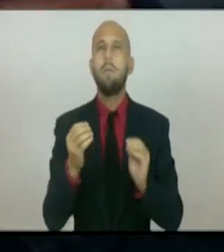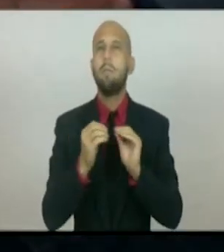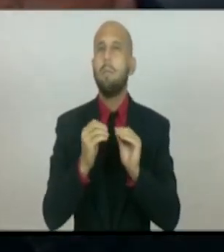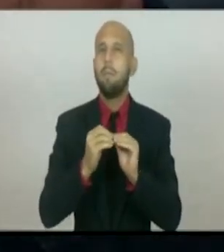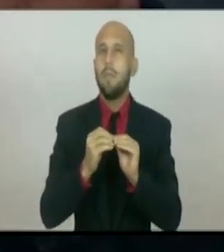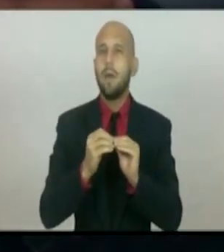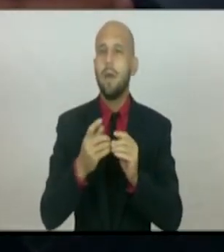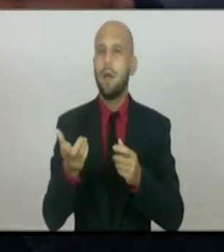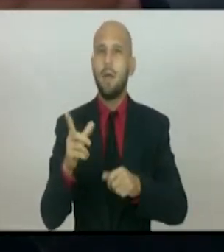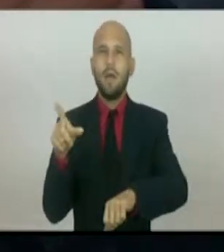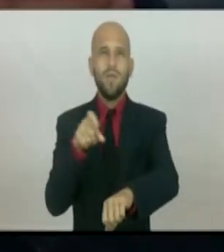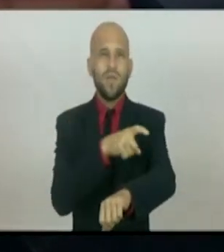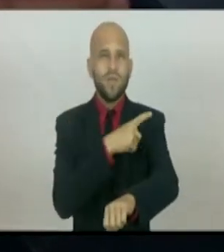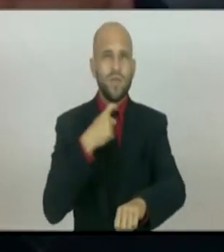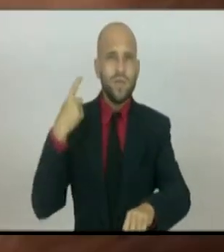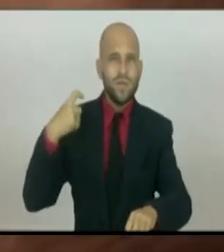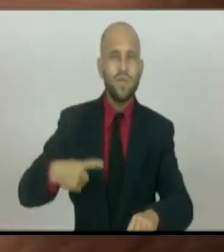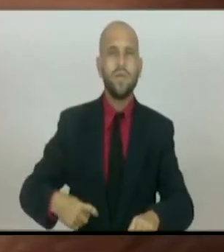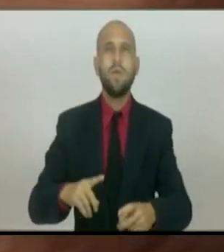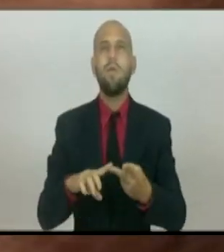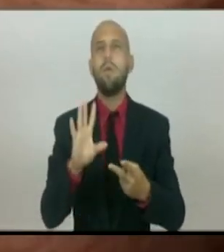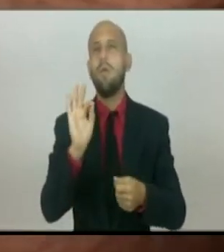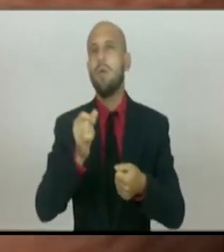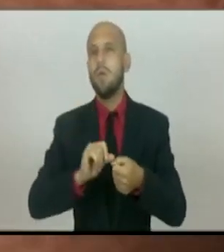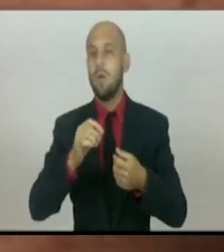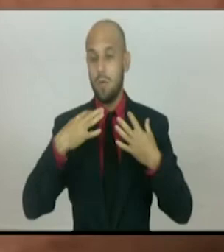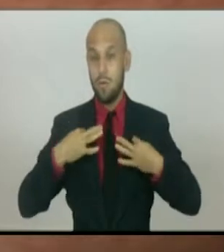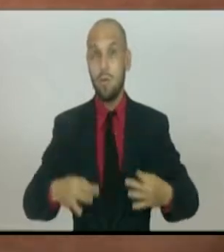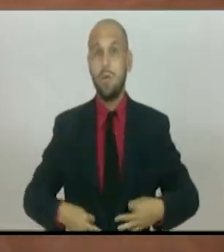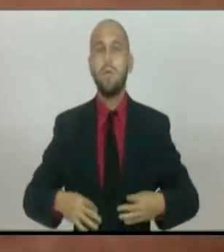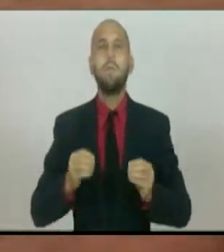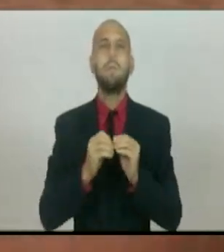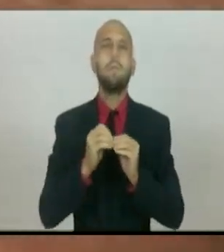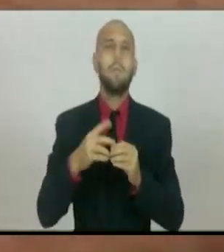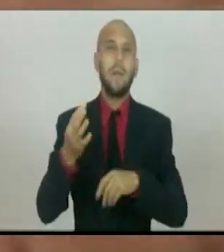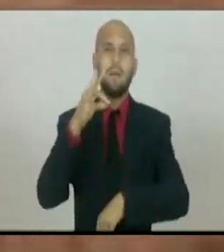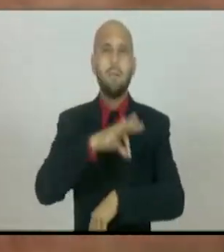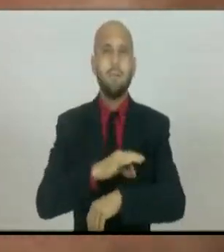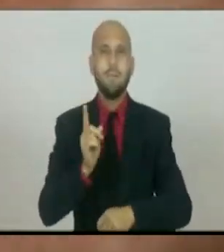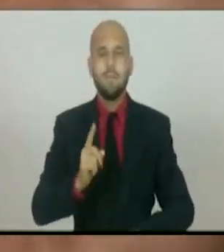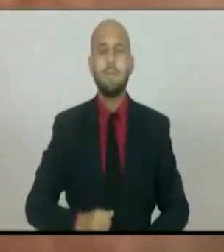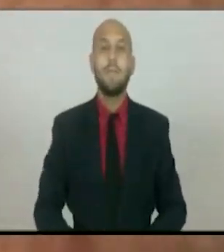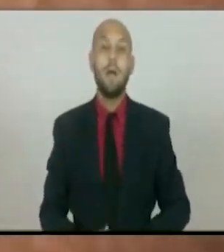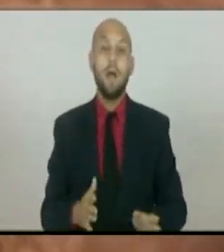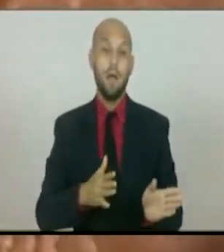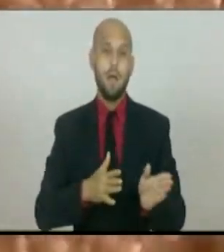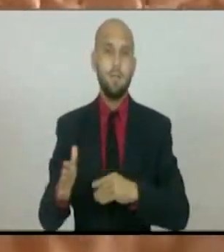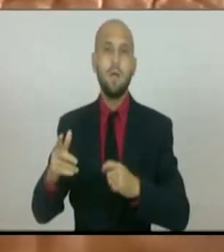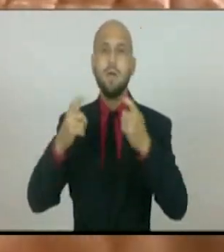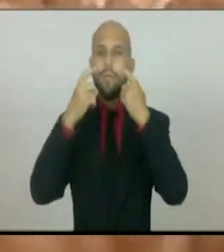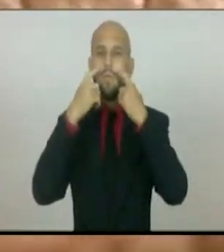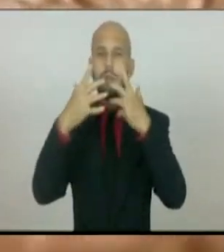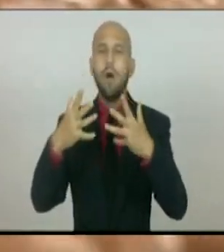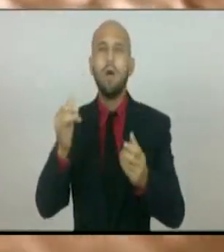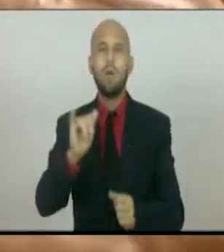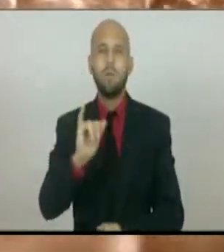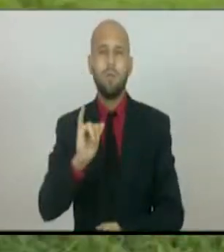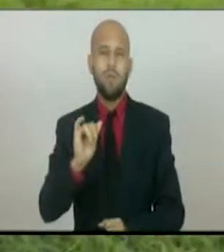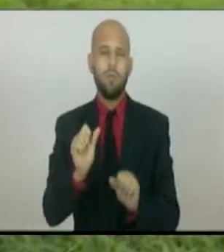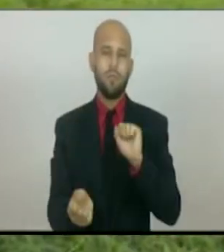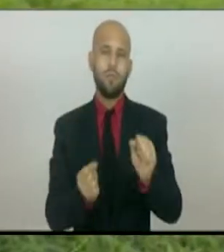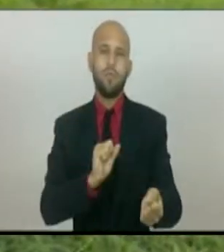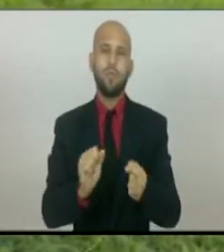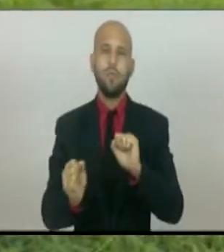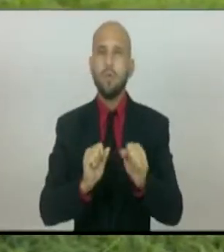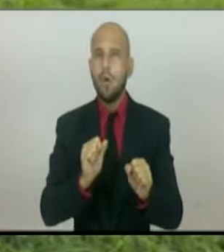y repelentes cuando están expuestas a riesgo. Debe también enfatizarse la importancia del desarrollo de programas de control